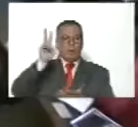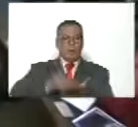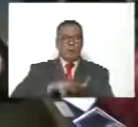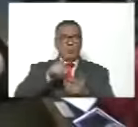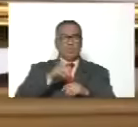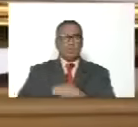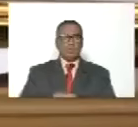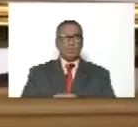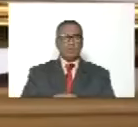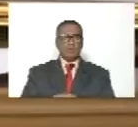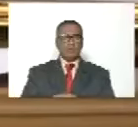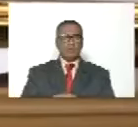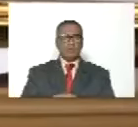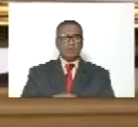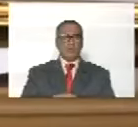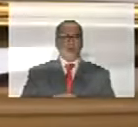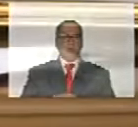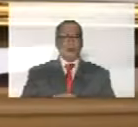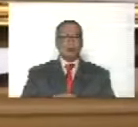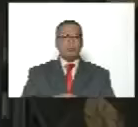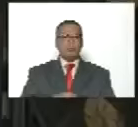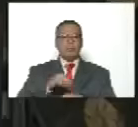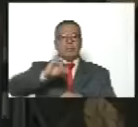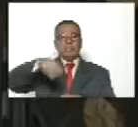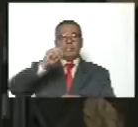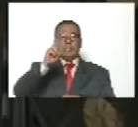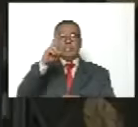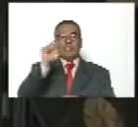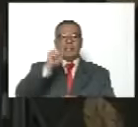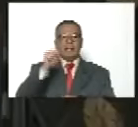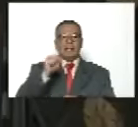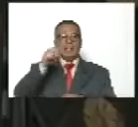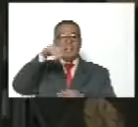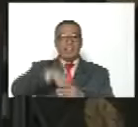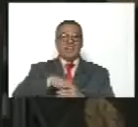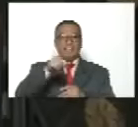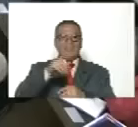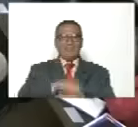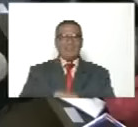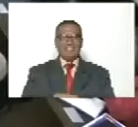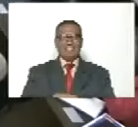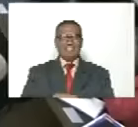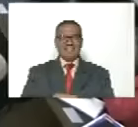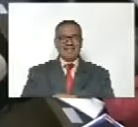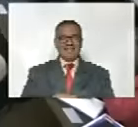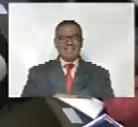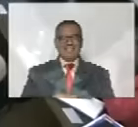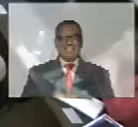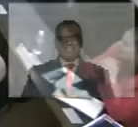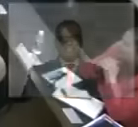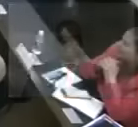Aprobado. ¿Cómo? Perdón, Jesús Brito, lo confundí con el candidato presidencial.